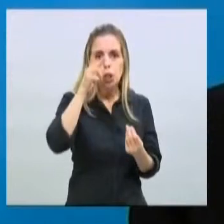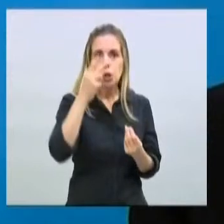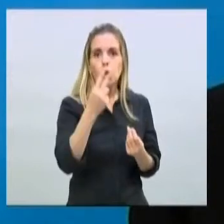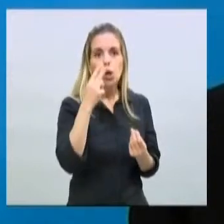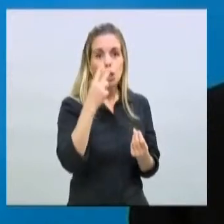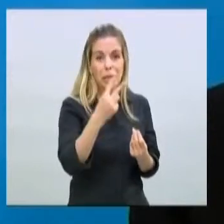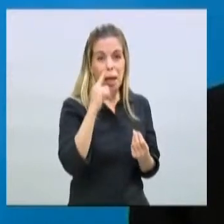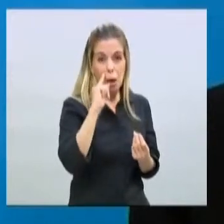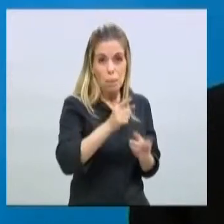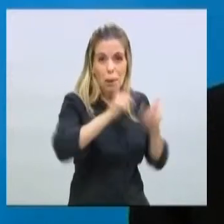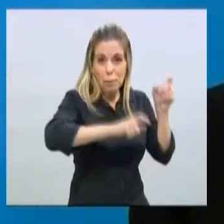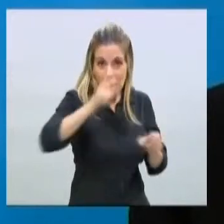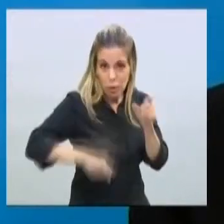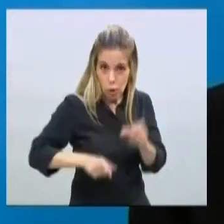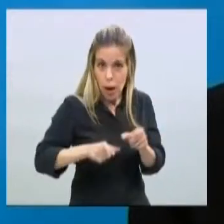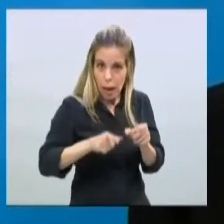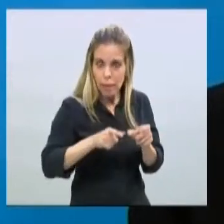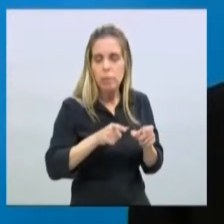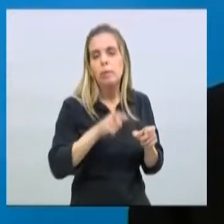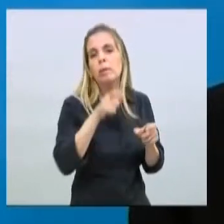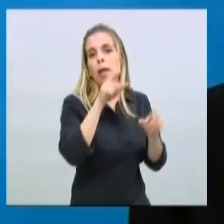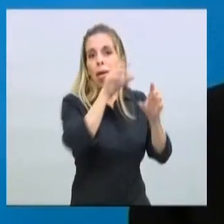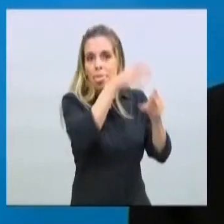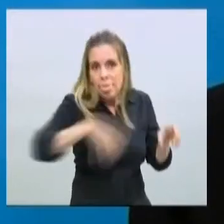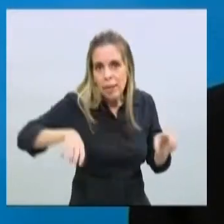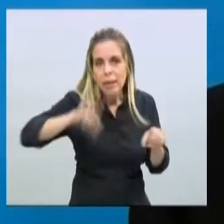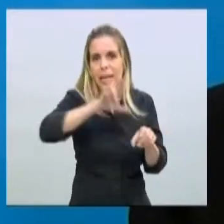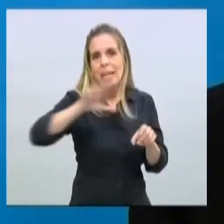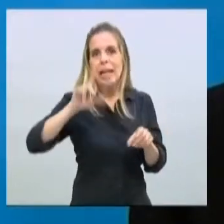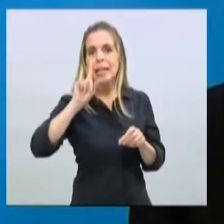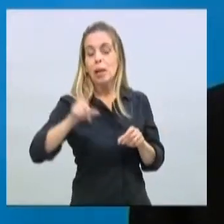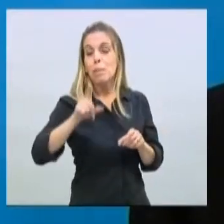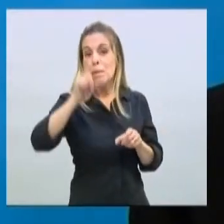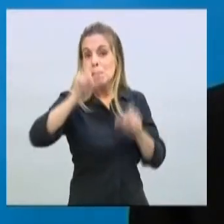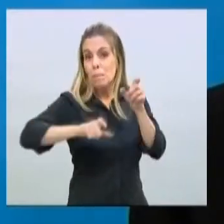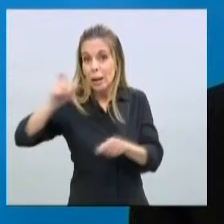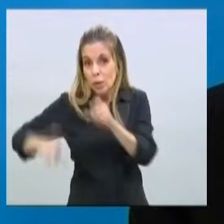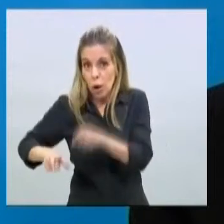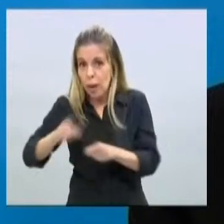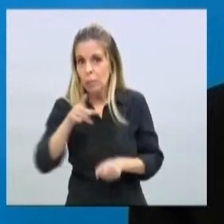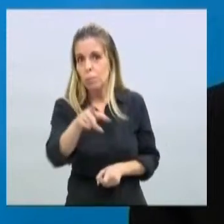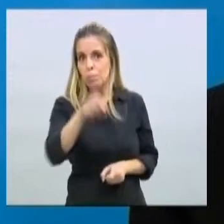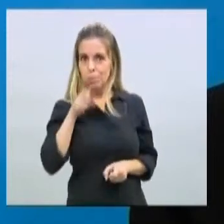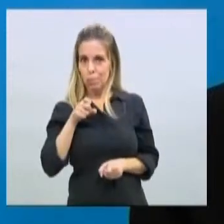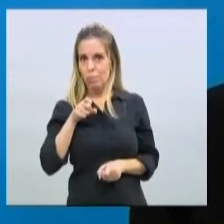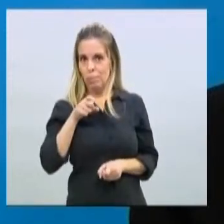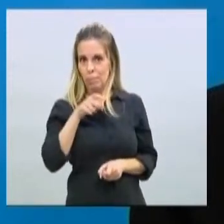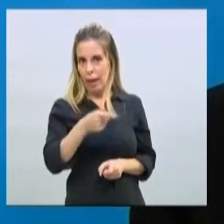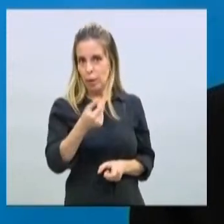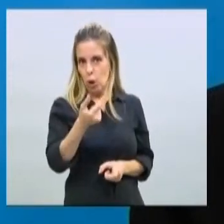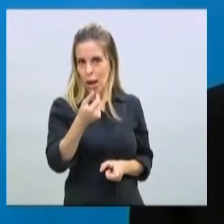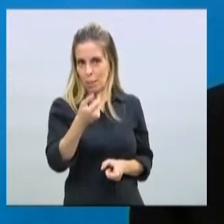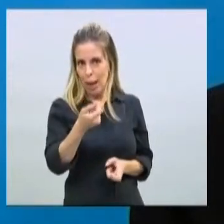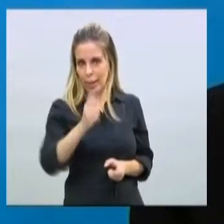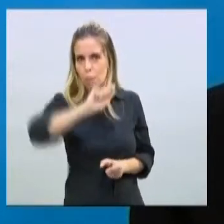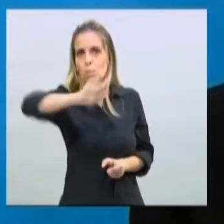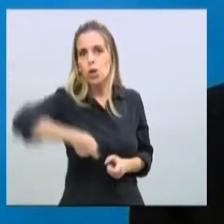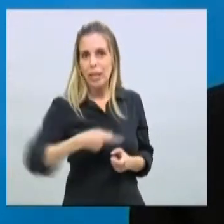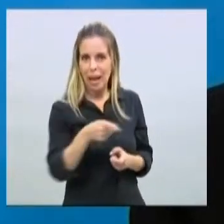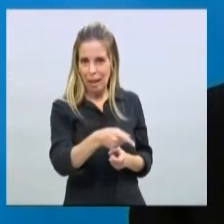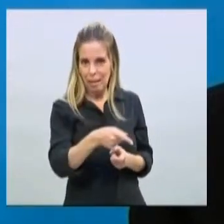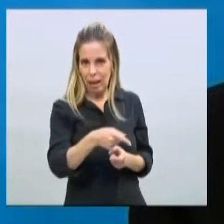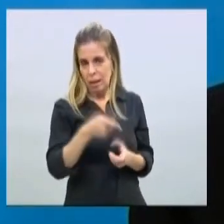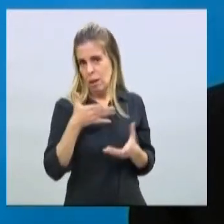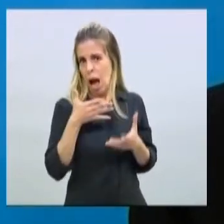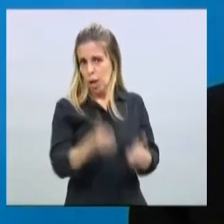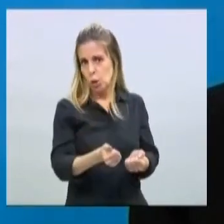personas, ya tienen 33.000 personas que han visto acreditar esos créditos en sus tarjetas.